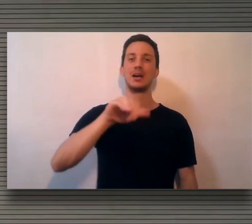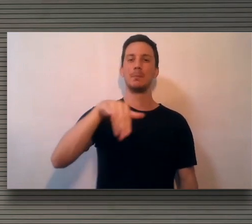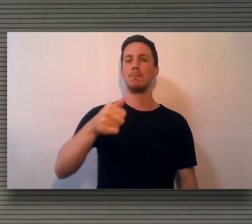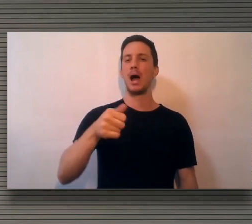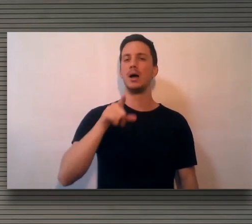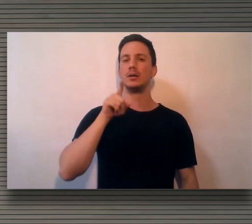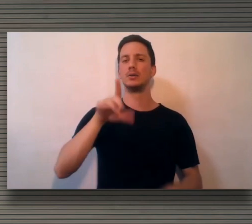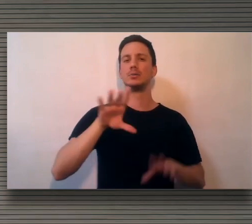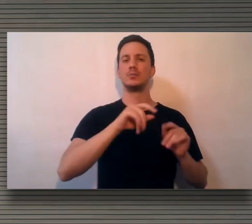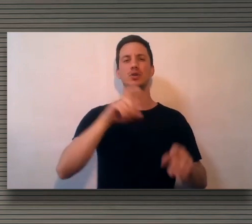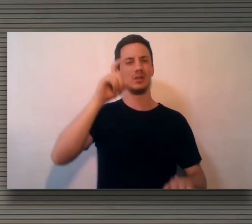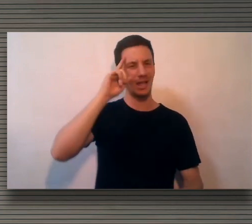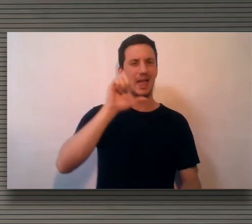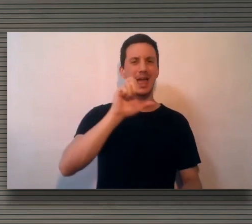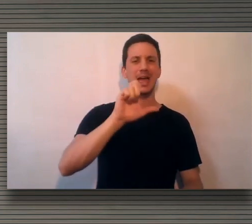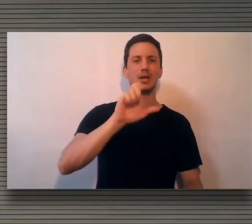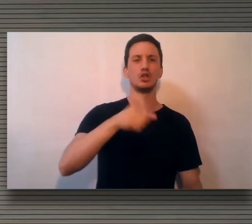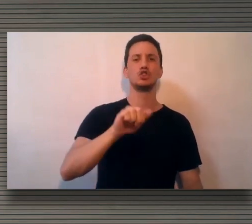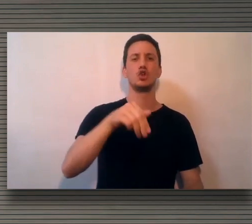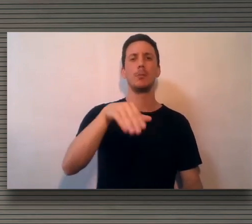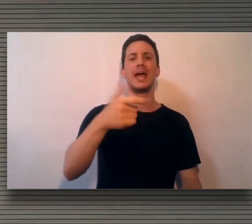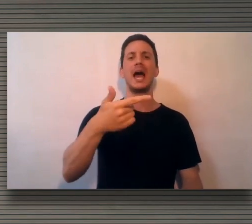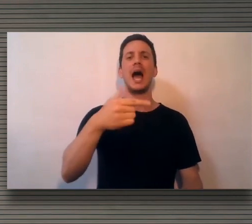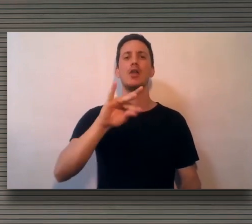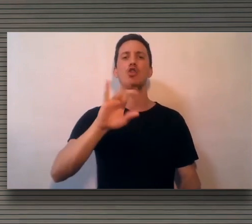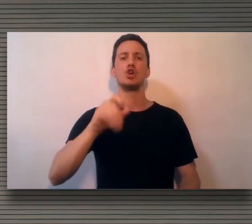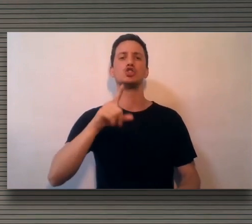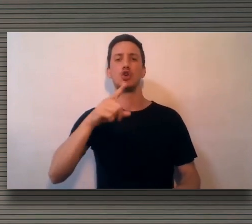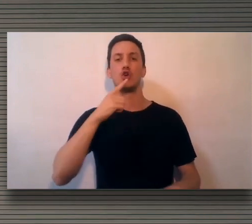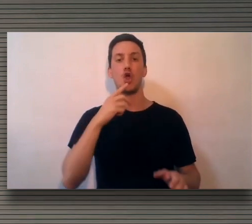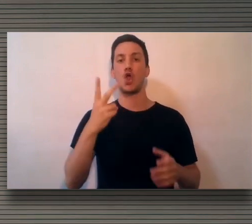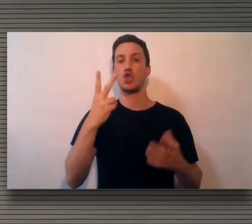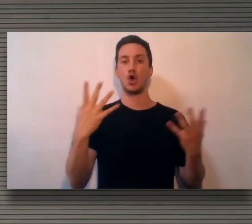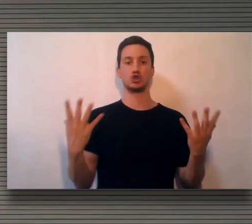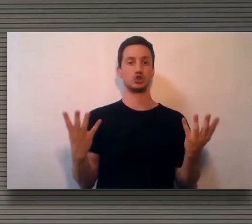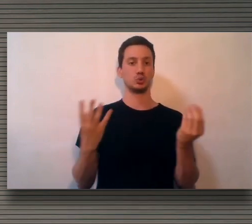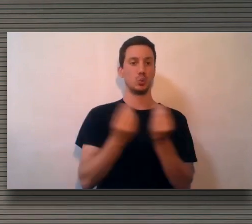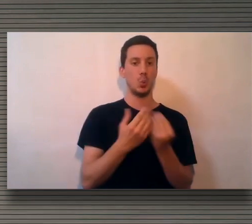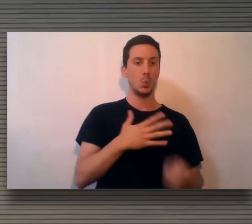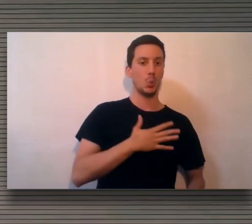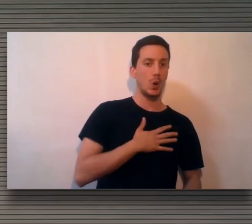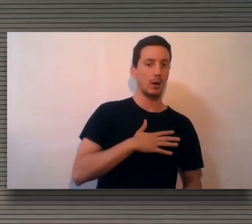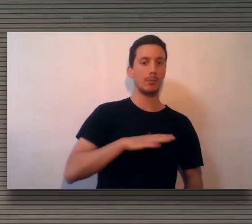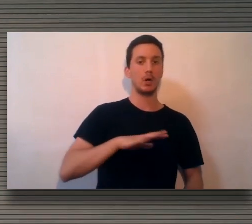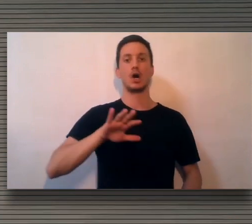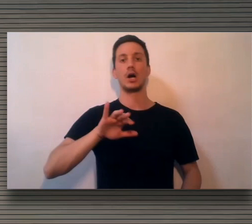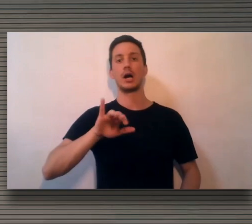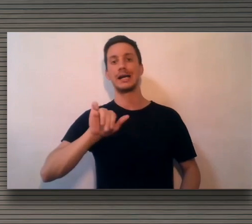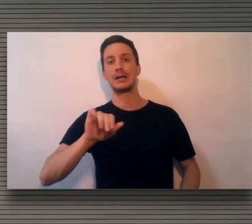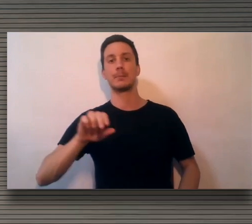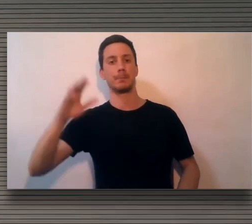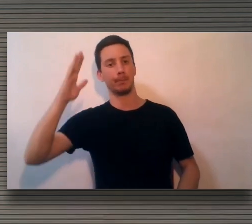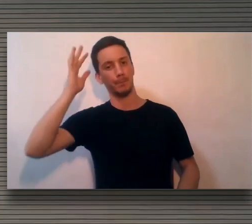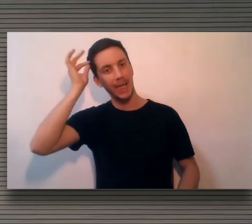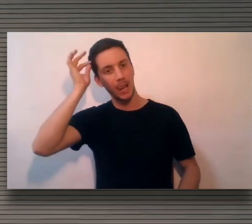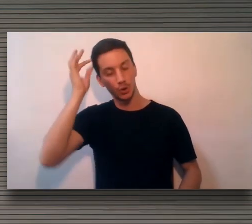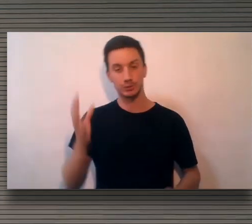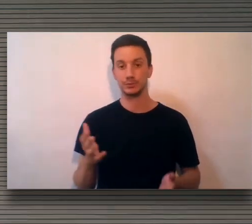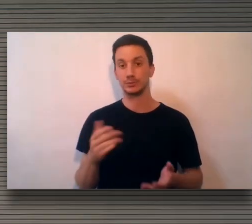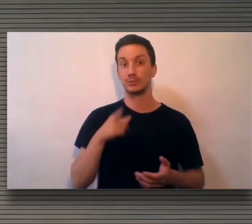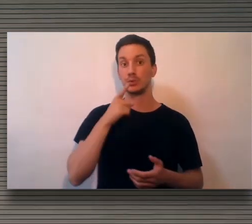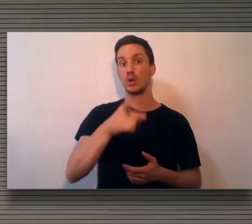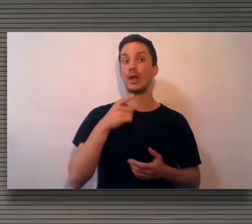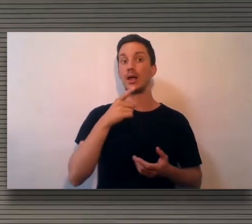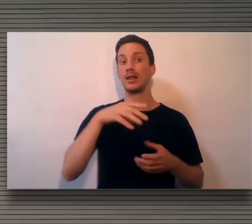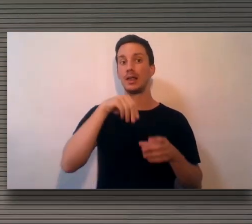llama Exomega 2 en uno, ¿no? 2 en uno de cuerpo y pelo. Y es esta la idea, ¿no? De que poner un jabón